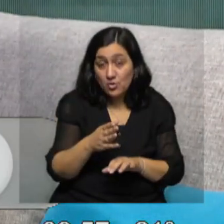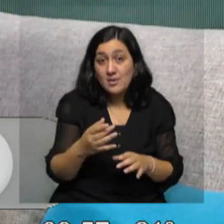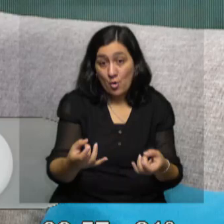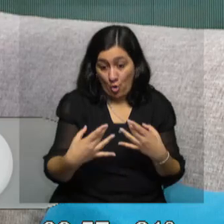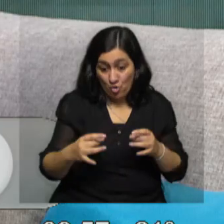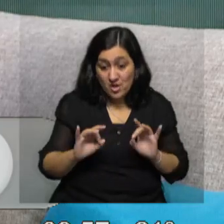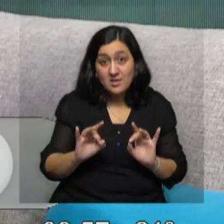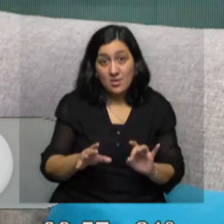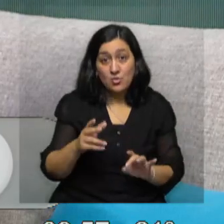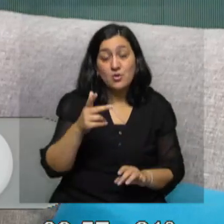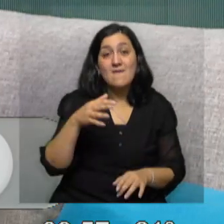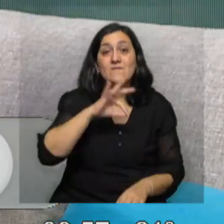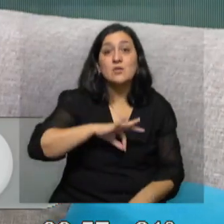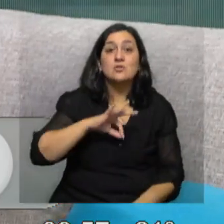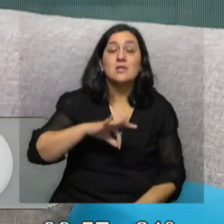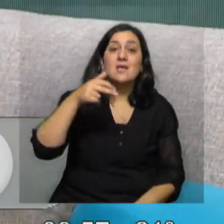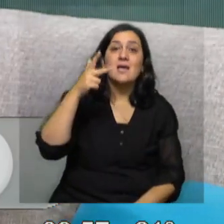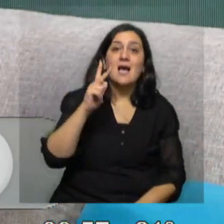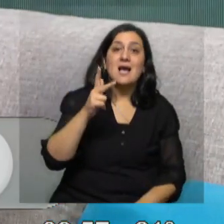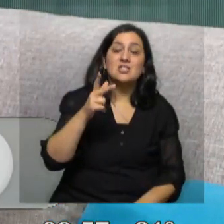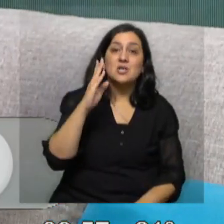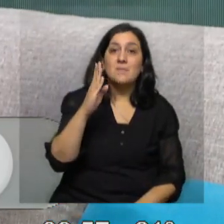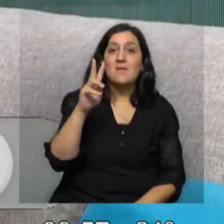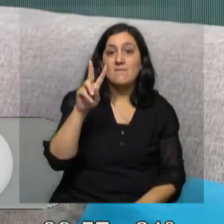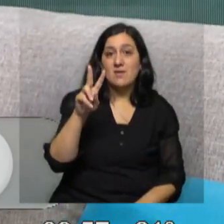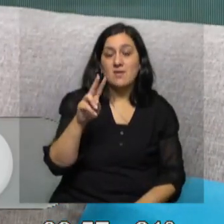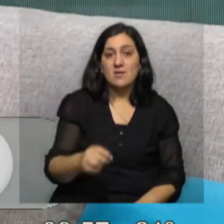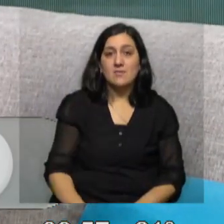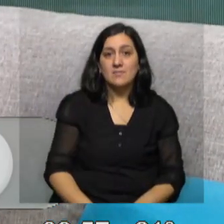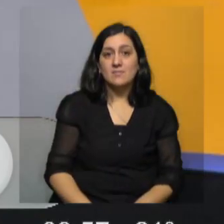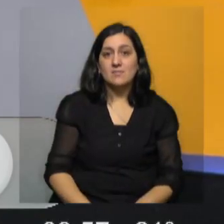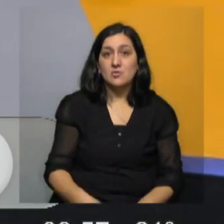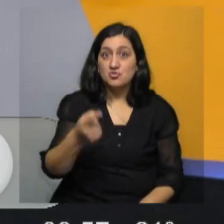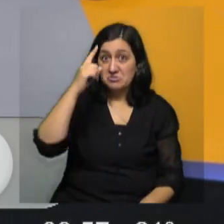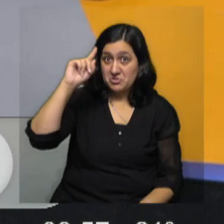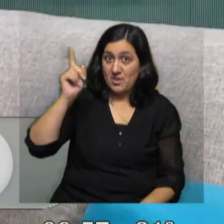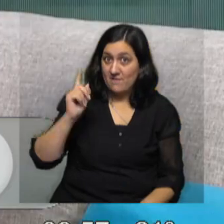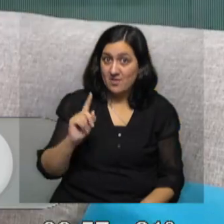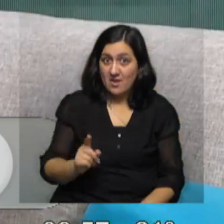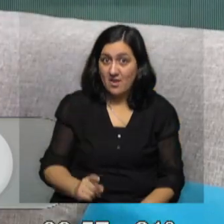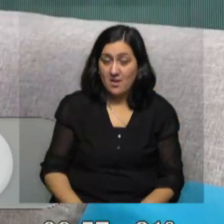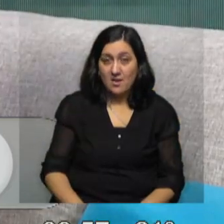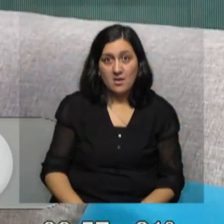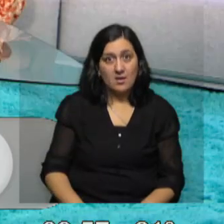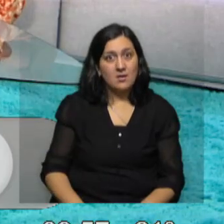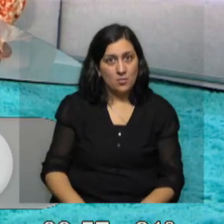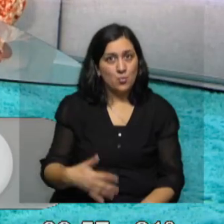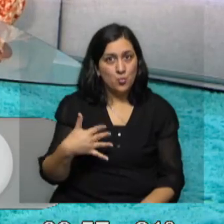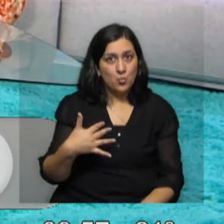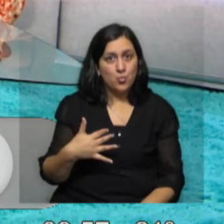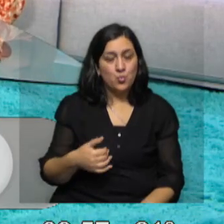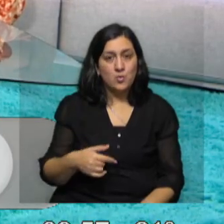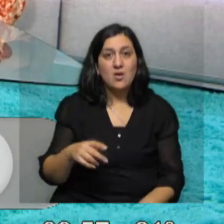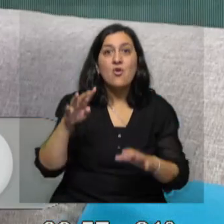contagiados con el HPV. Ah, eso es como algo imposible de evitar. Ay, no, no lo sabía. No, no lo sabía, claro. Y fuerte decirlo así. No sí. sabía,